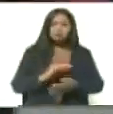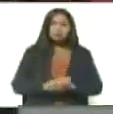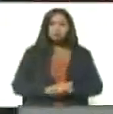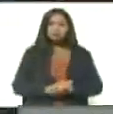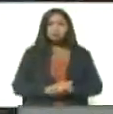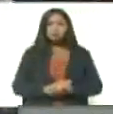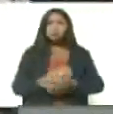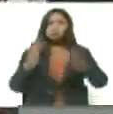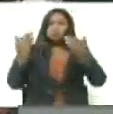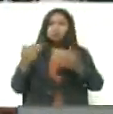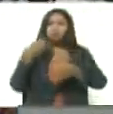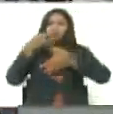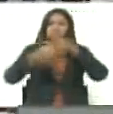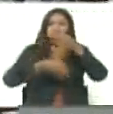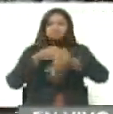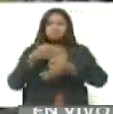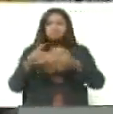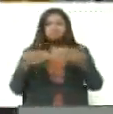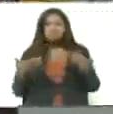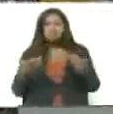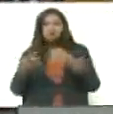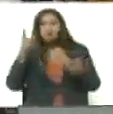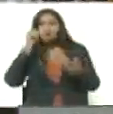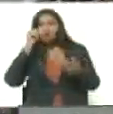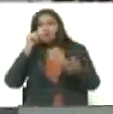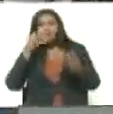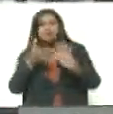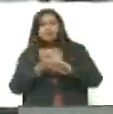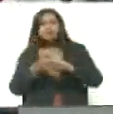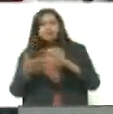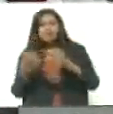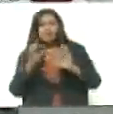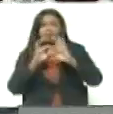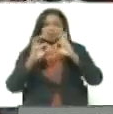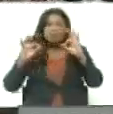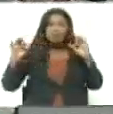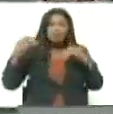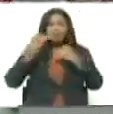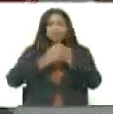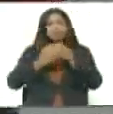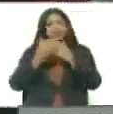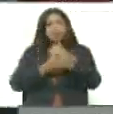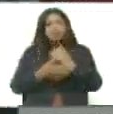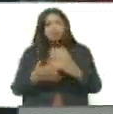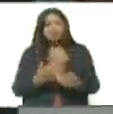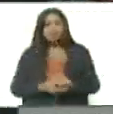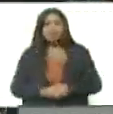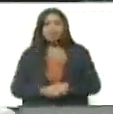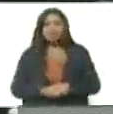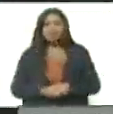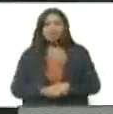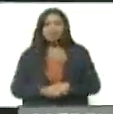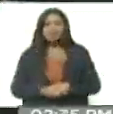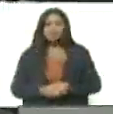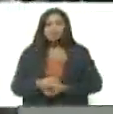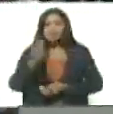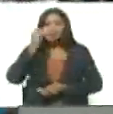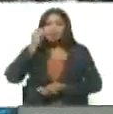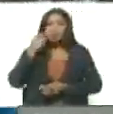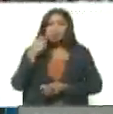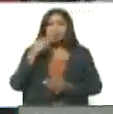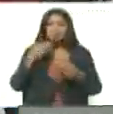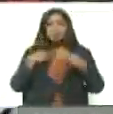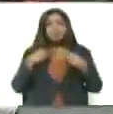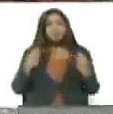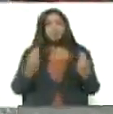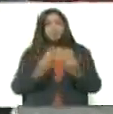Vengo a hablarles de un hombre de infinita ternura, de un hombre que ha vivido junto